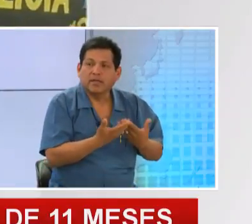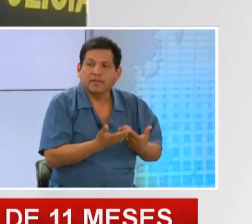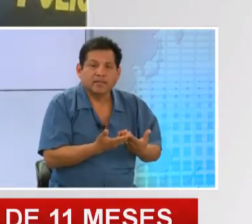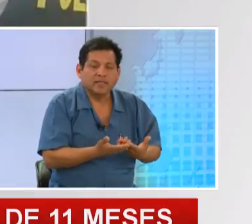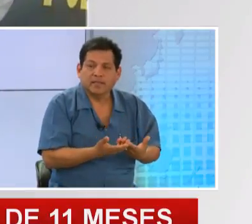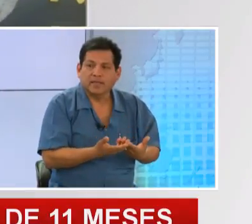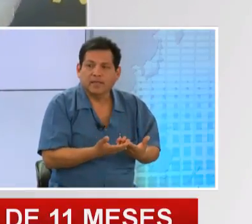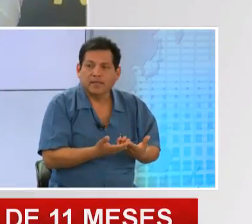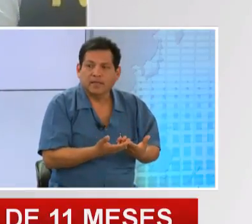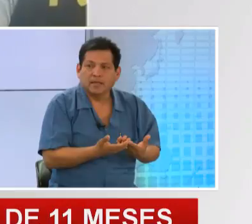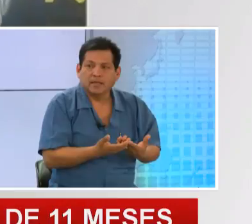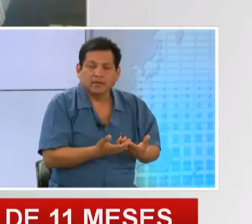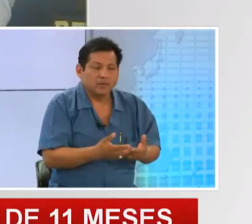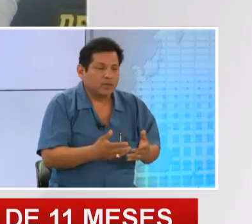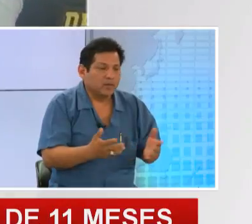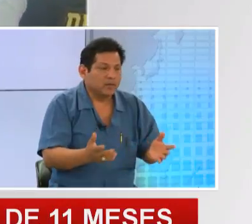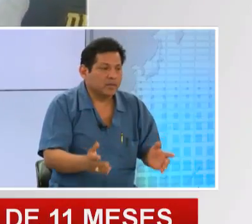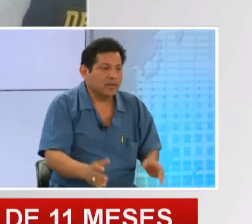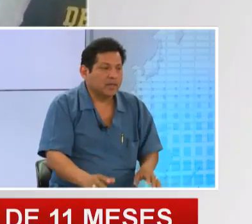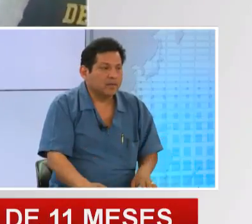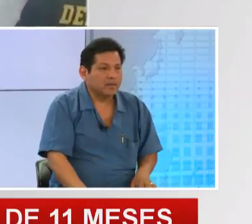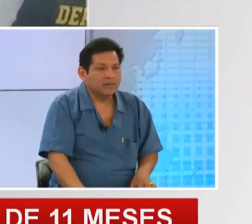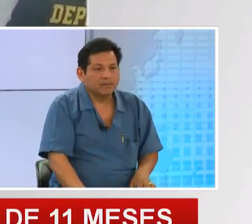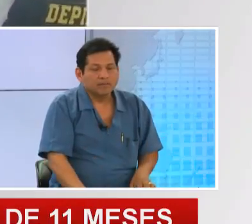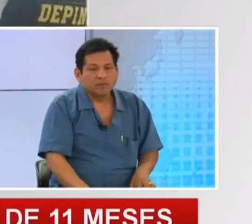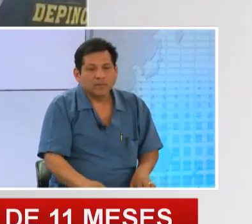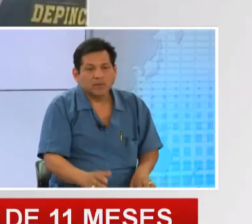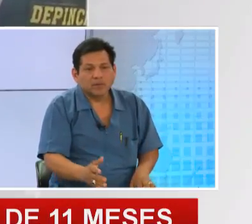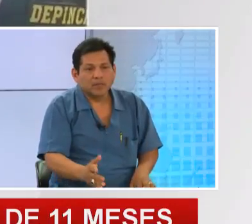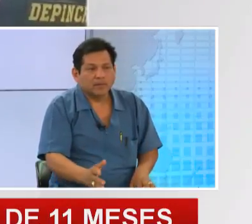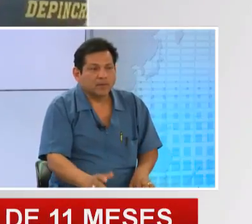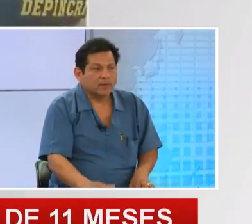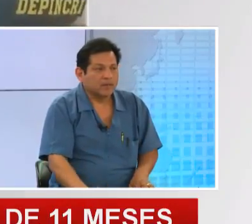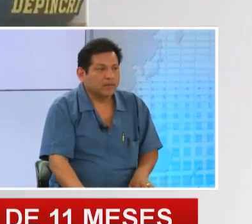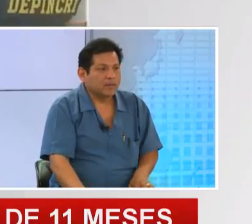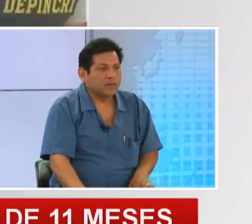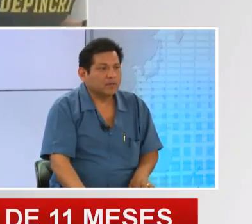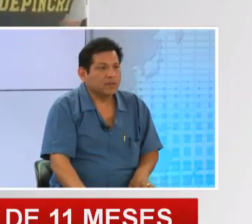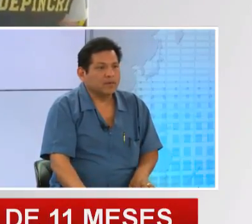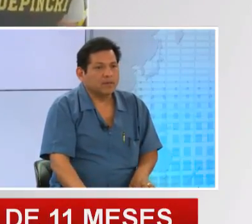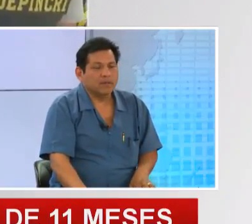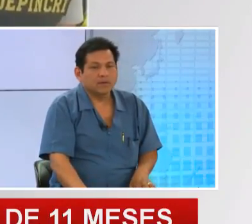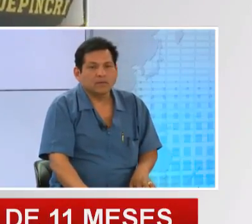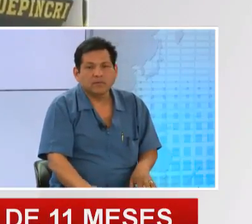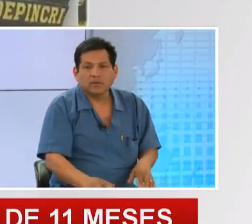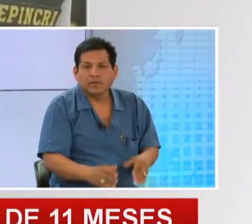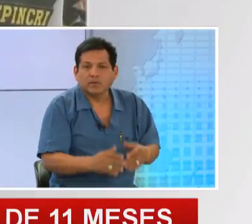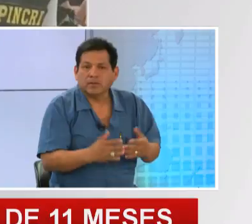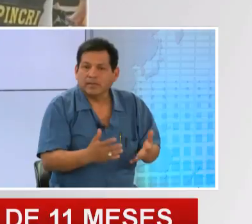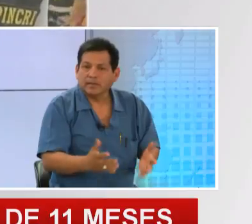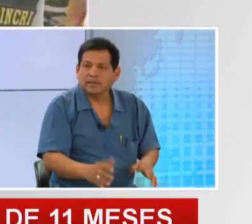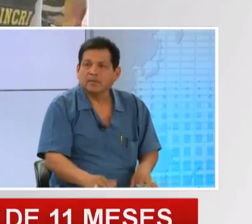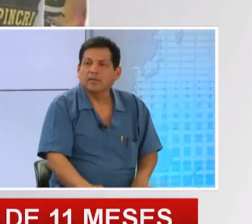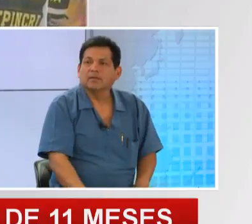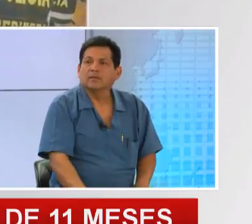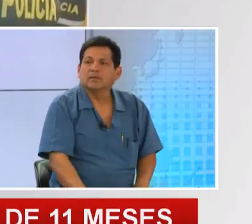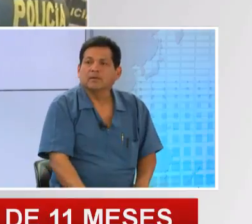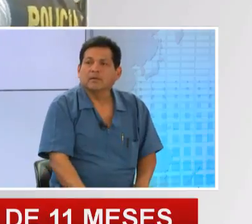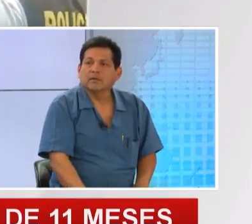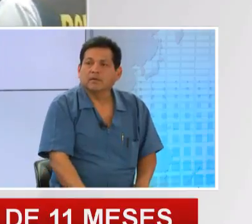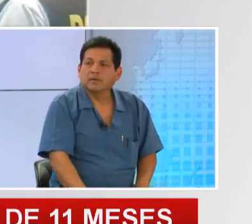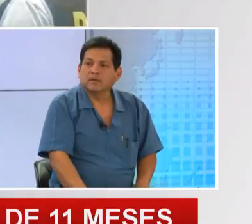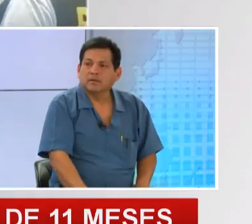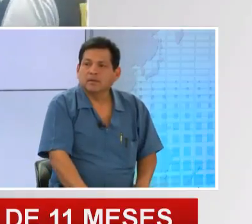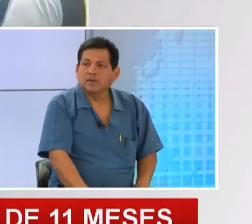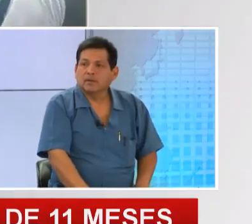una realidad distinta, ¿no? Y podríamos hablar también, ¿no?, de las personas pues que son de repente son un poco masoquistas también.